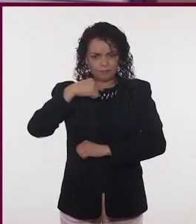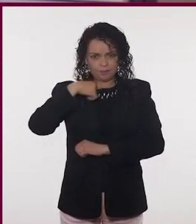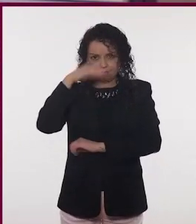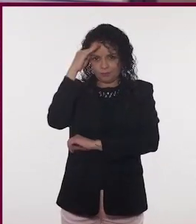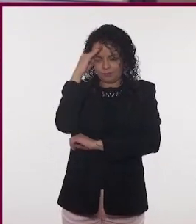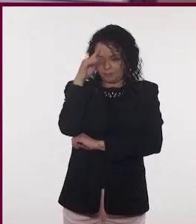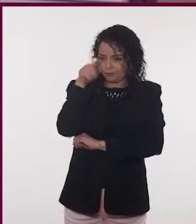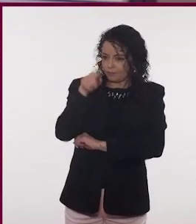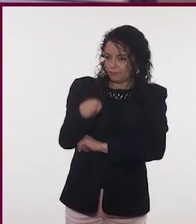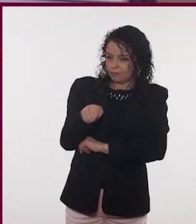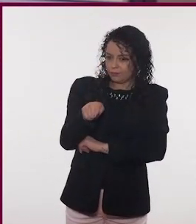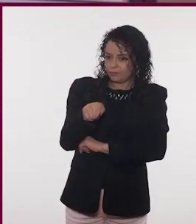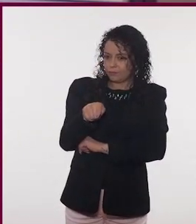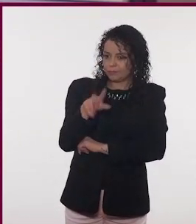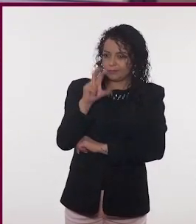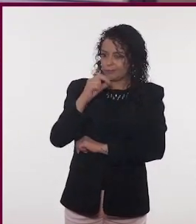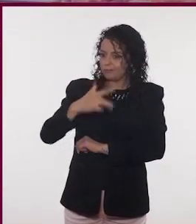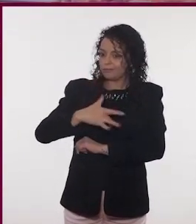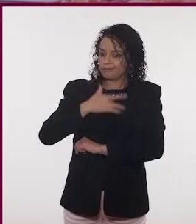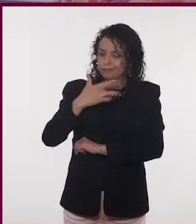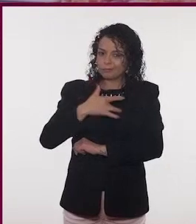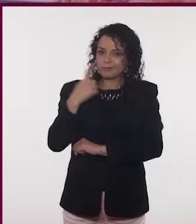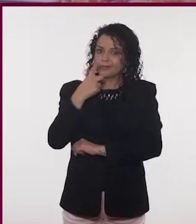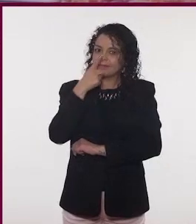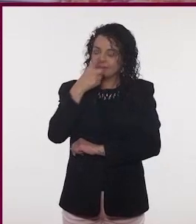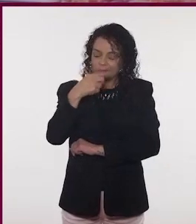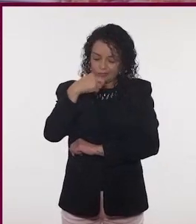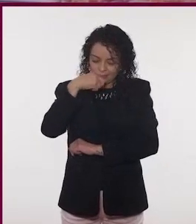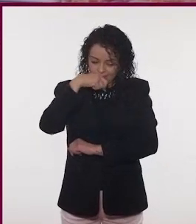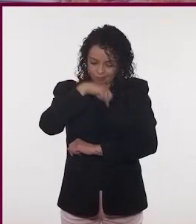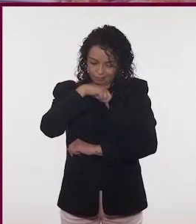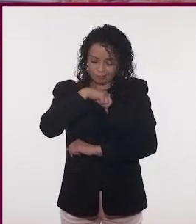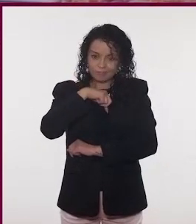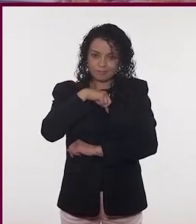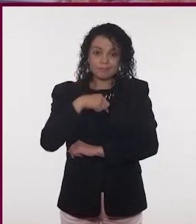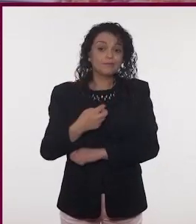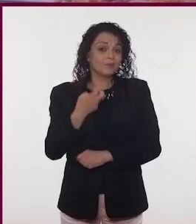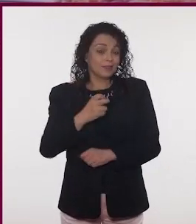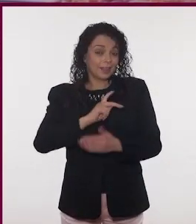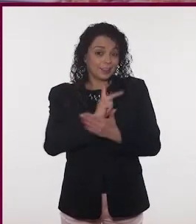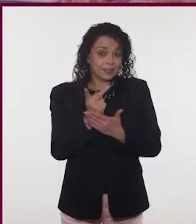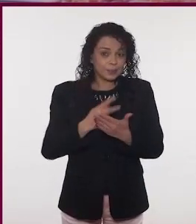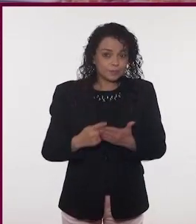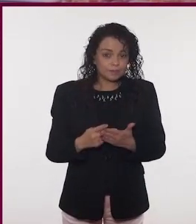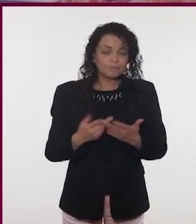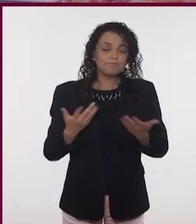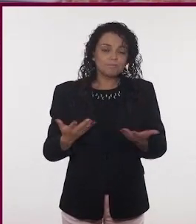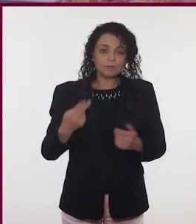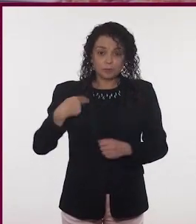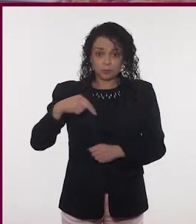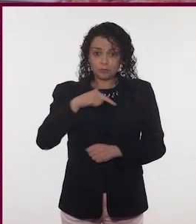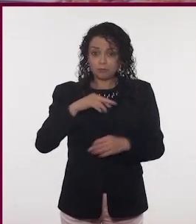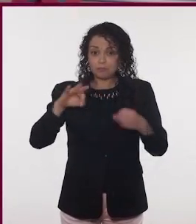amigo no está escuchando su corazón. En este episodio haremos algo que no hacemos con